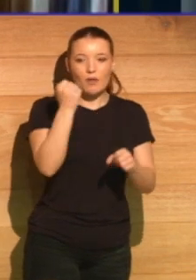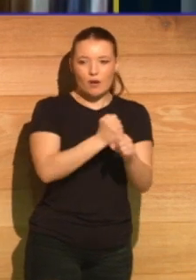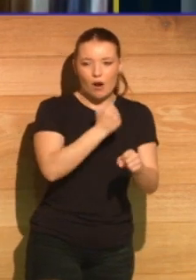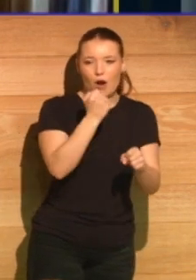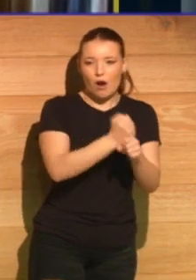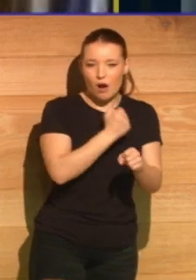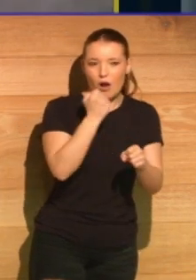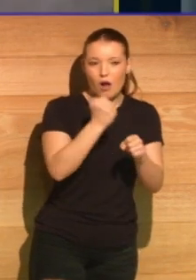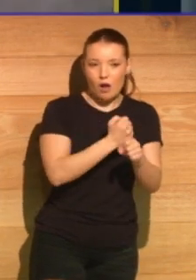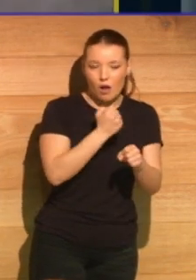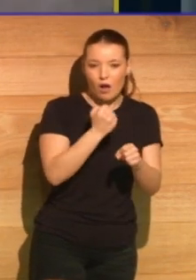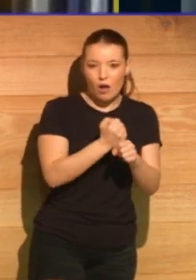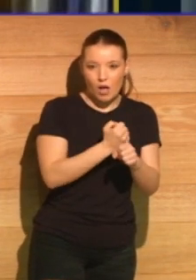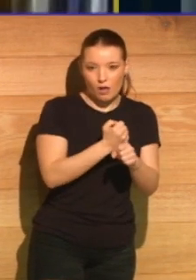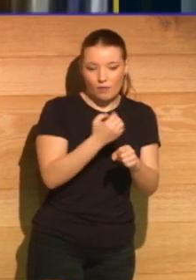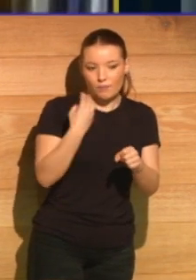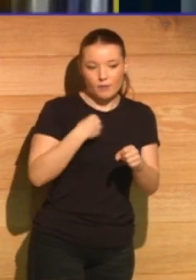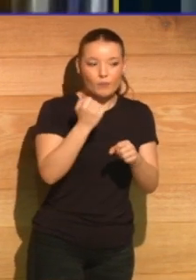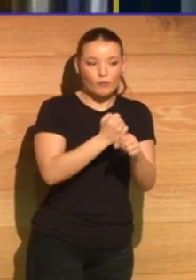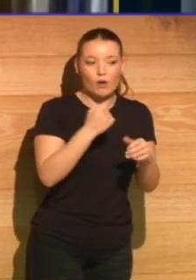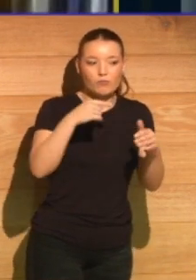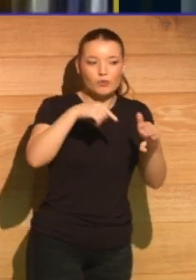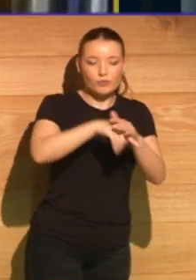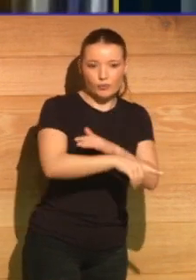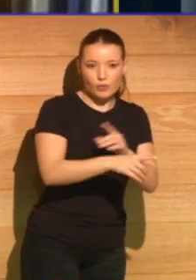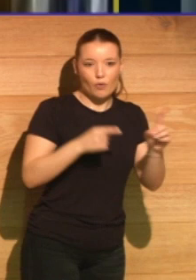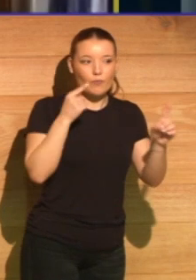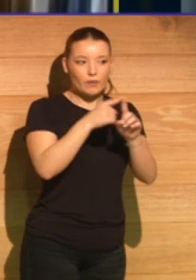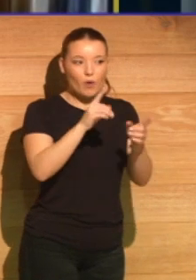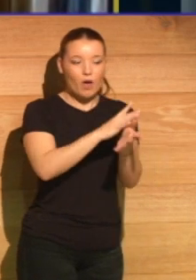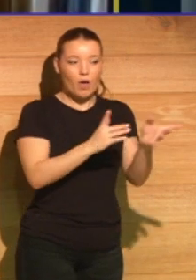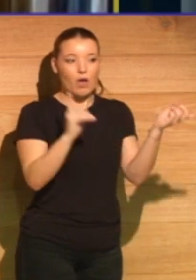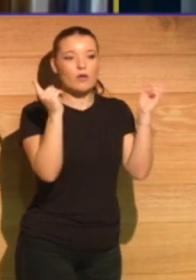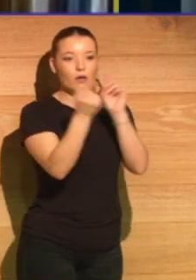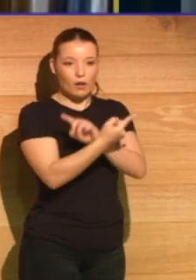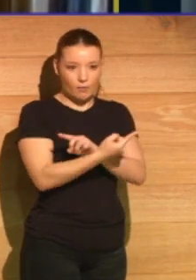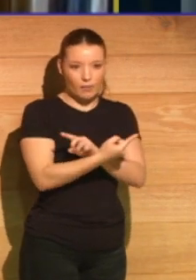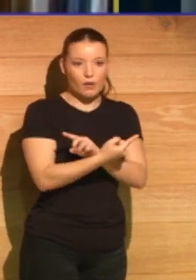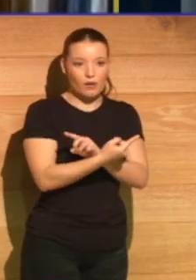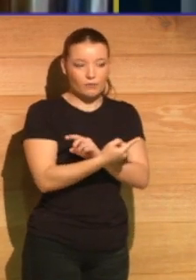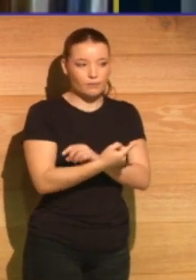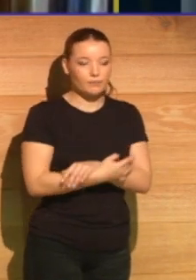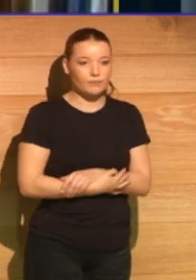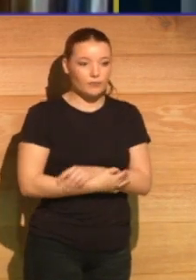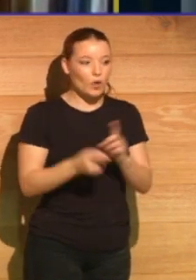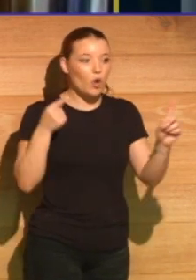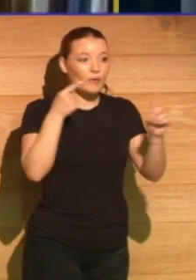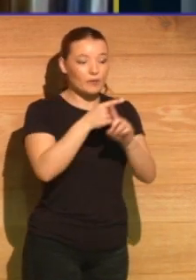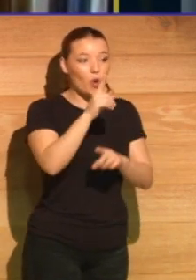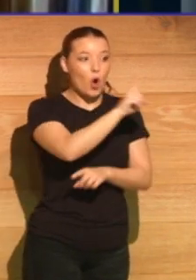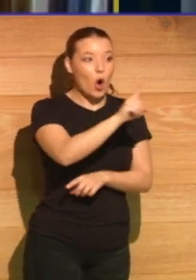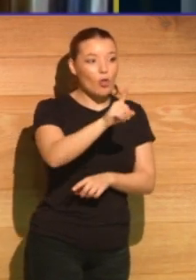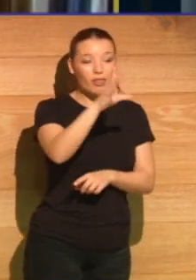mucho y en profundidad para que esto cambie, ¿no? Para que no se necesiten, como decía Estíbaliz,